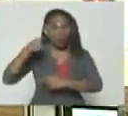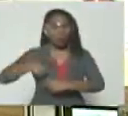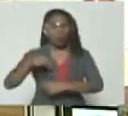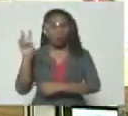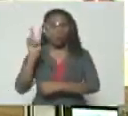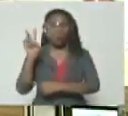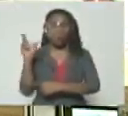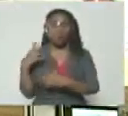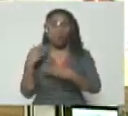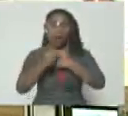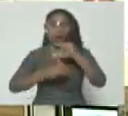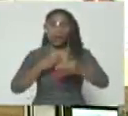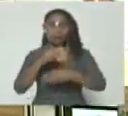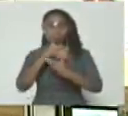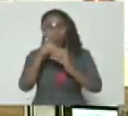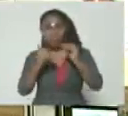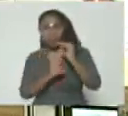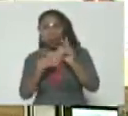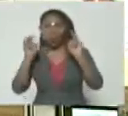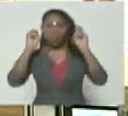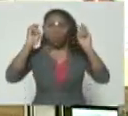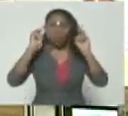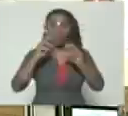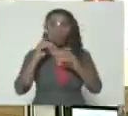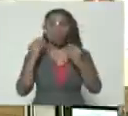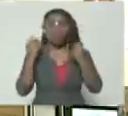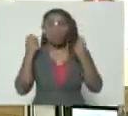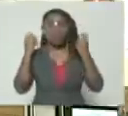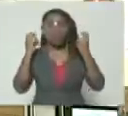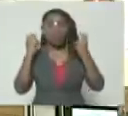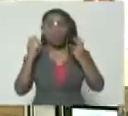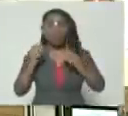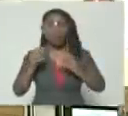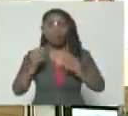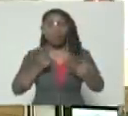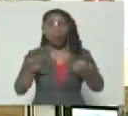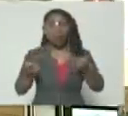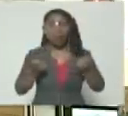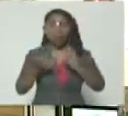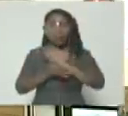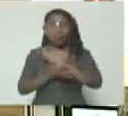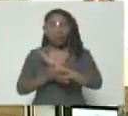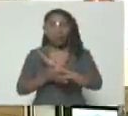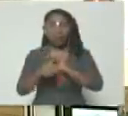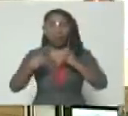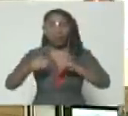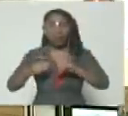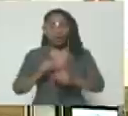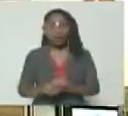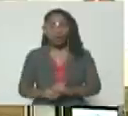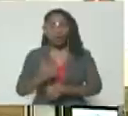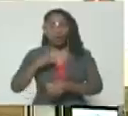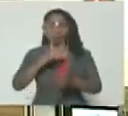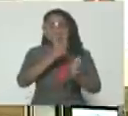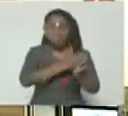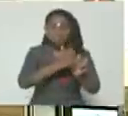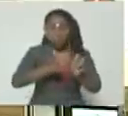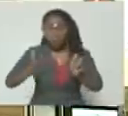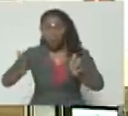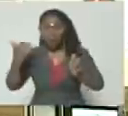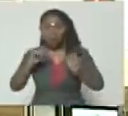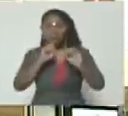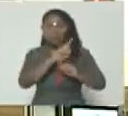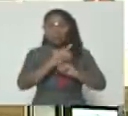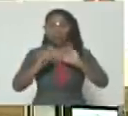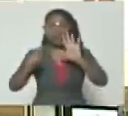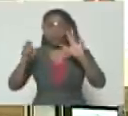cual está conformado bajo lo que son los términos de la denominación de origen controlado, en la cual dentro de nuestro portafolio tenemos 16 marcas que se avalan